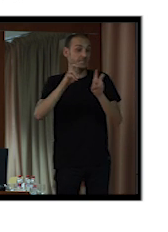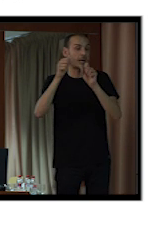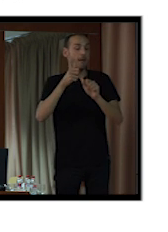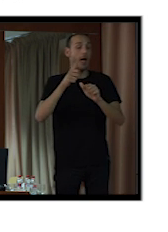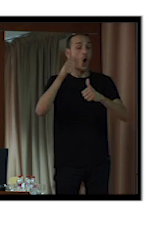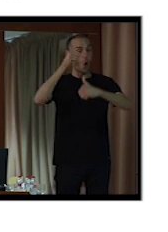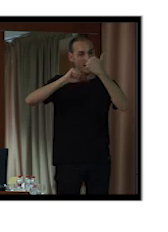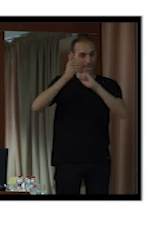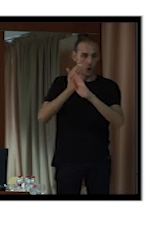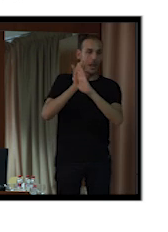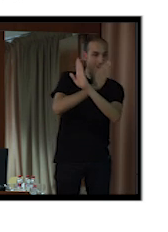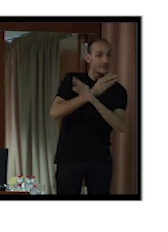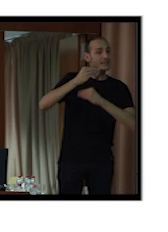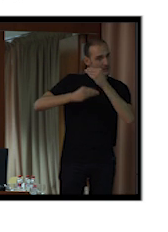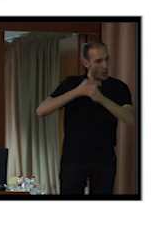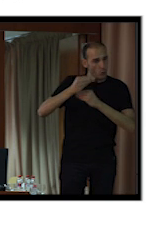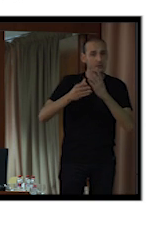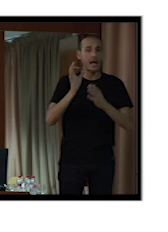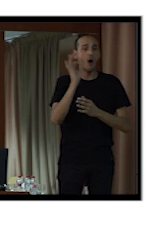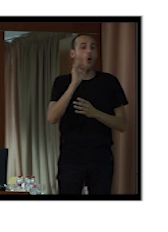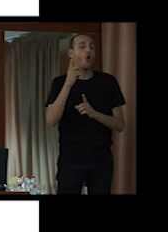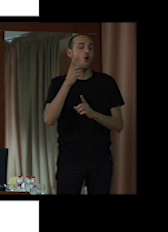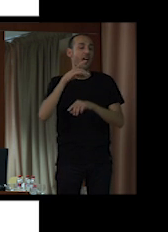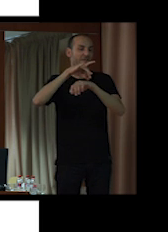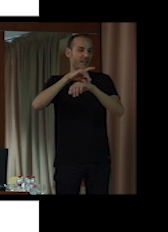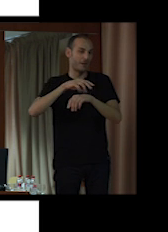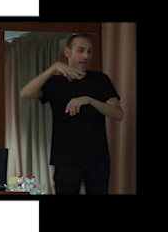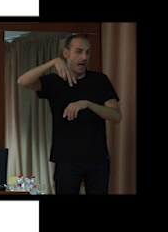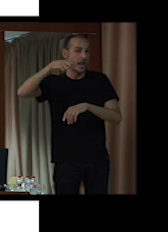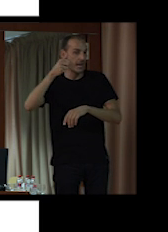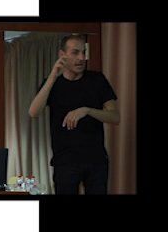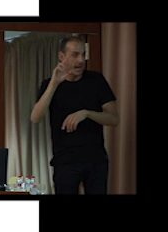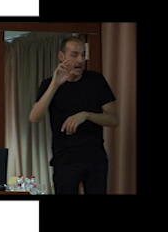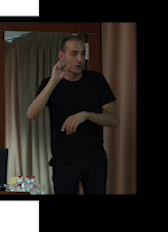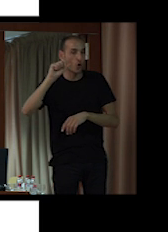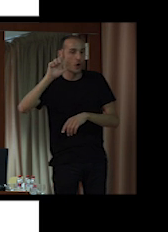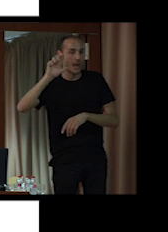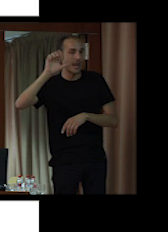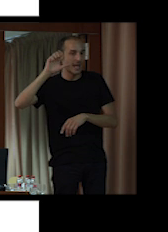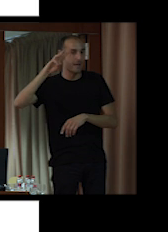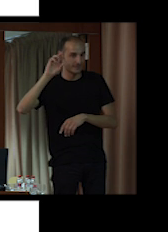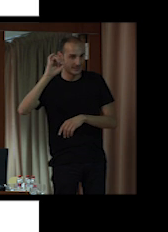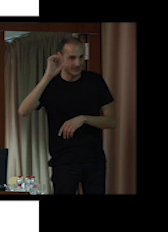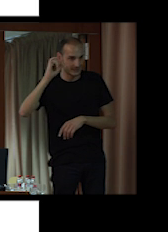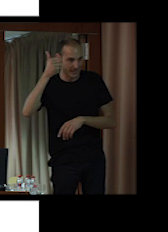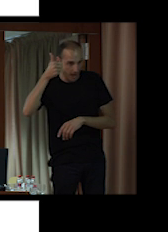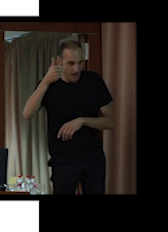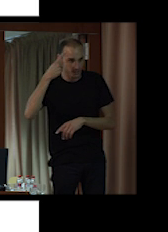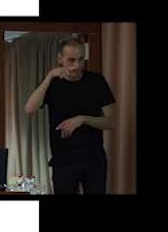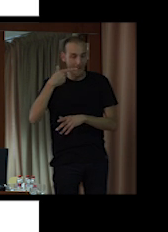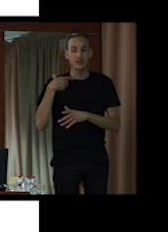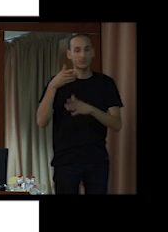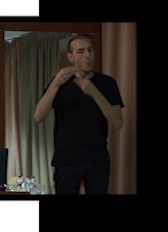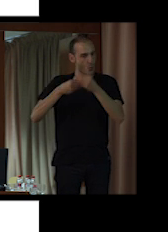a los test de latencia múltiple de narcolepsia. Es decir, es una prueba que es muy útil y que nos